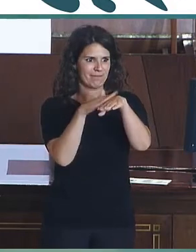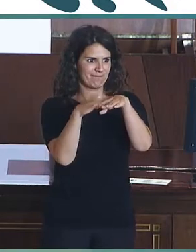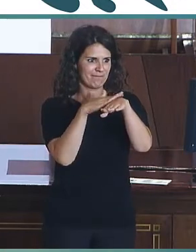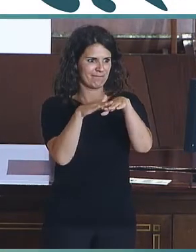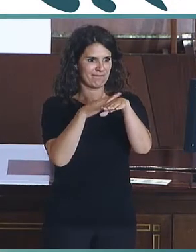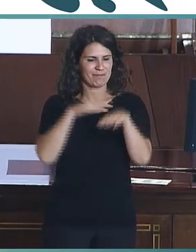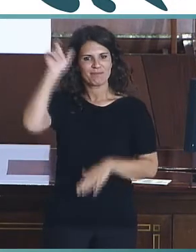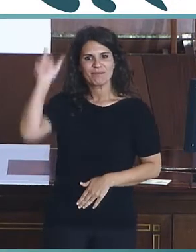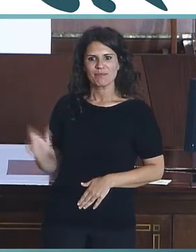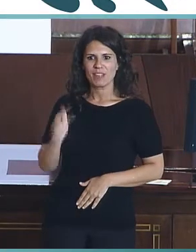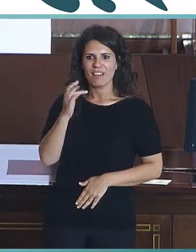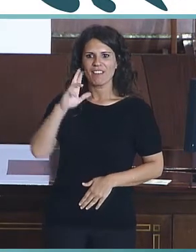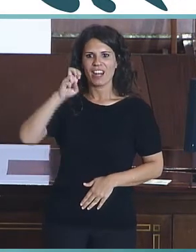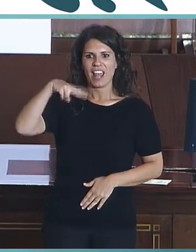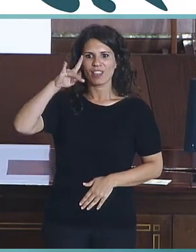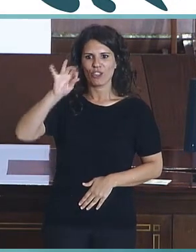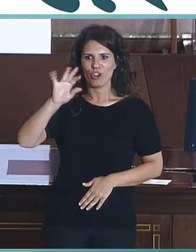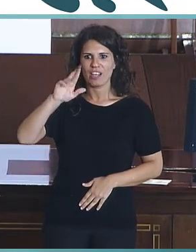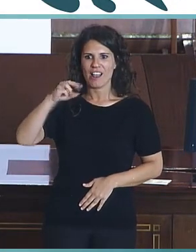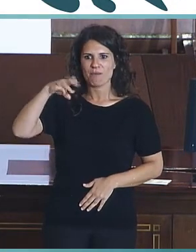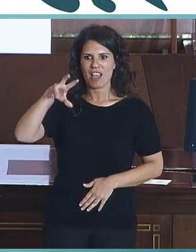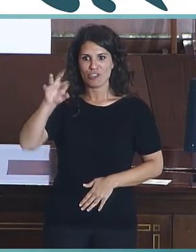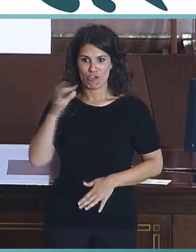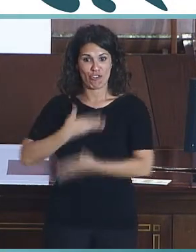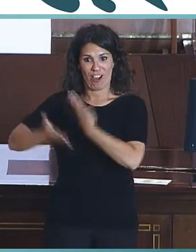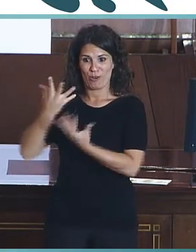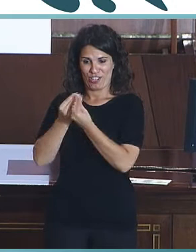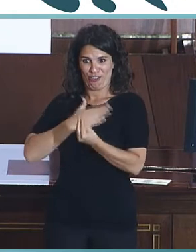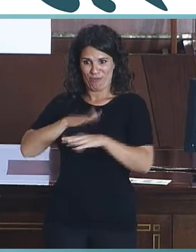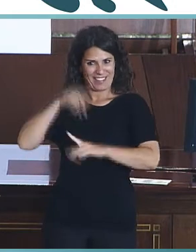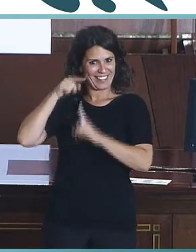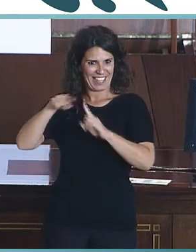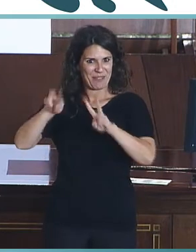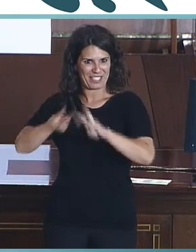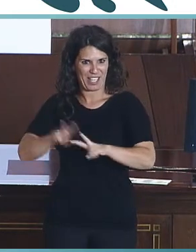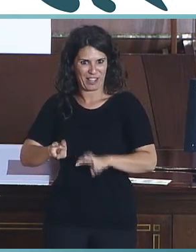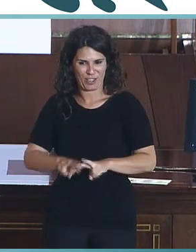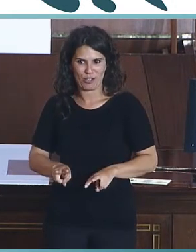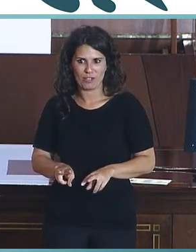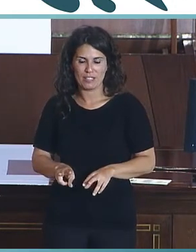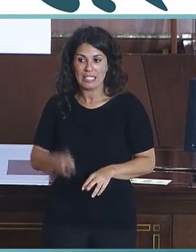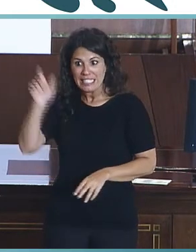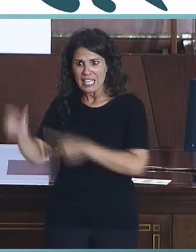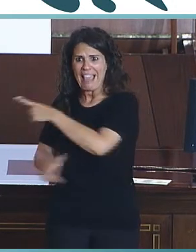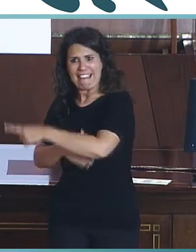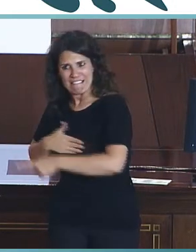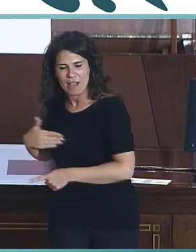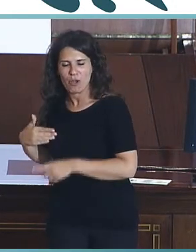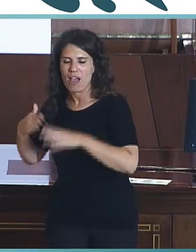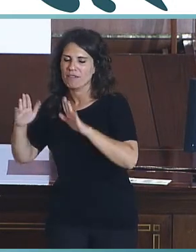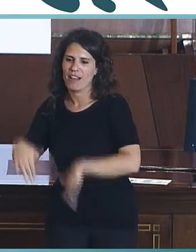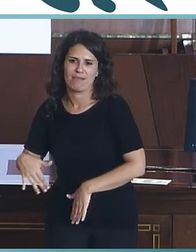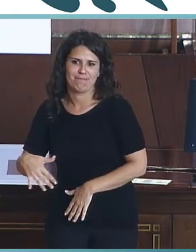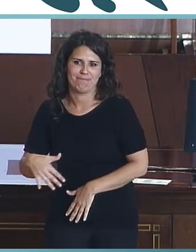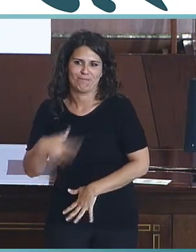Ramallo, que ha colaborado conmigo en esta investigación y que, muy a su pesar, no puede estar hoy con